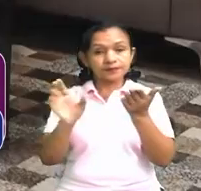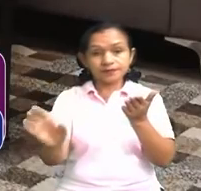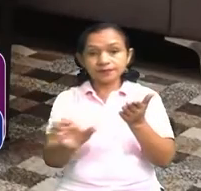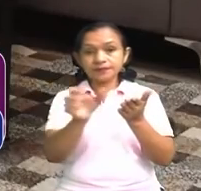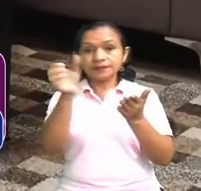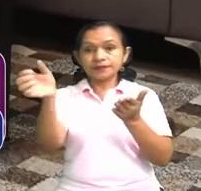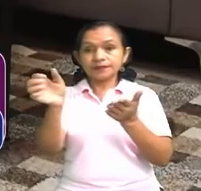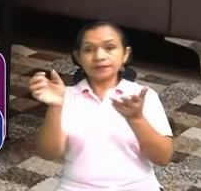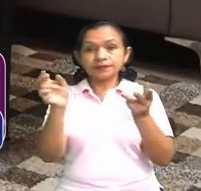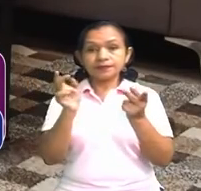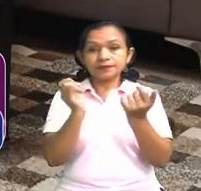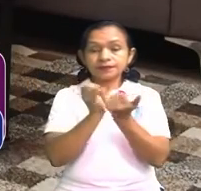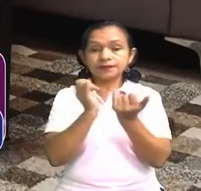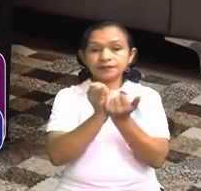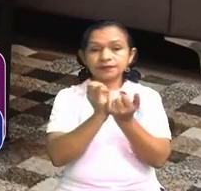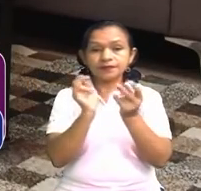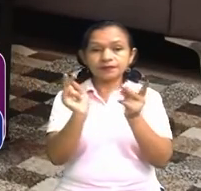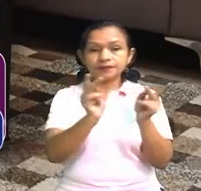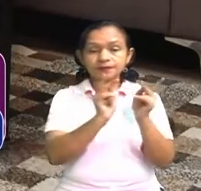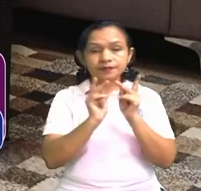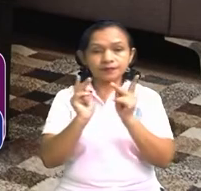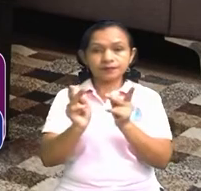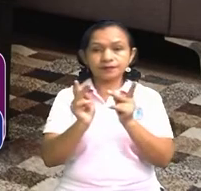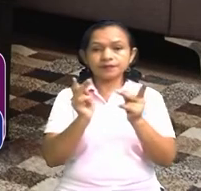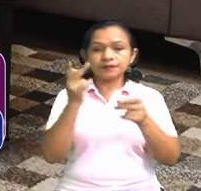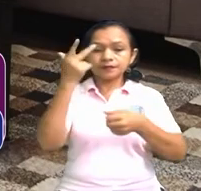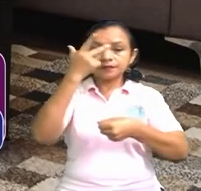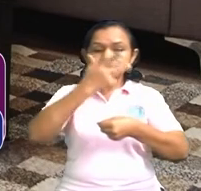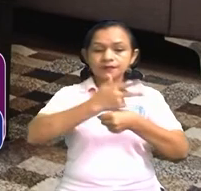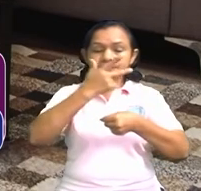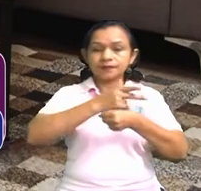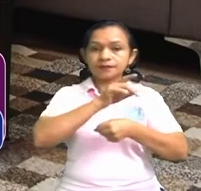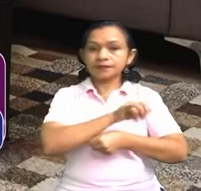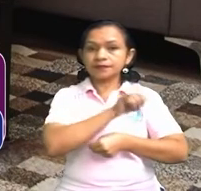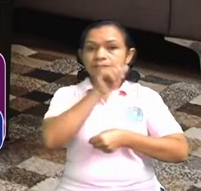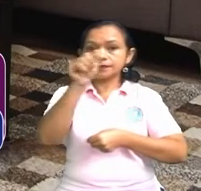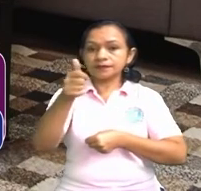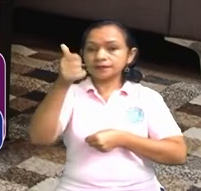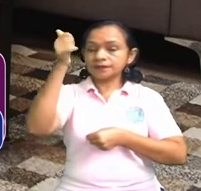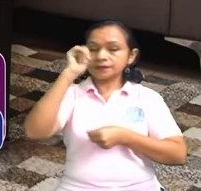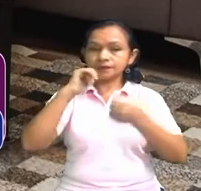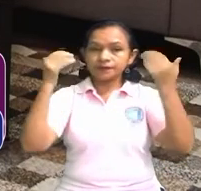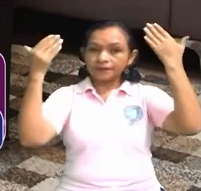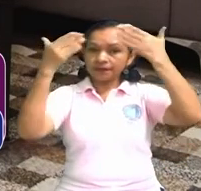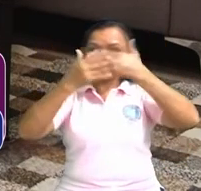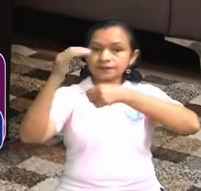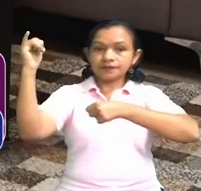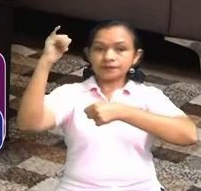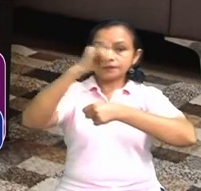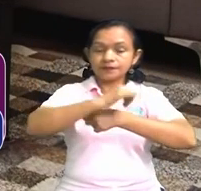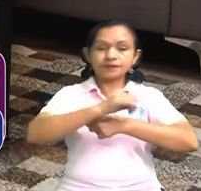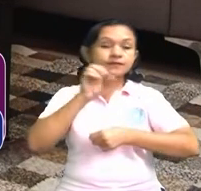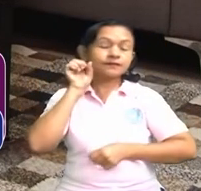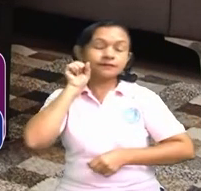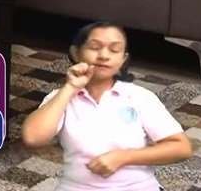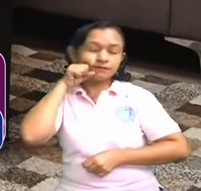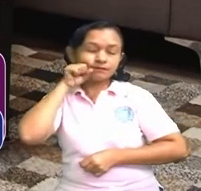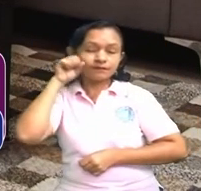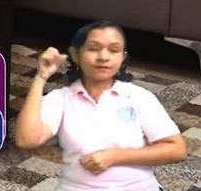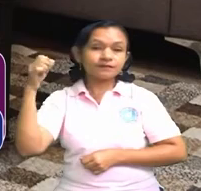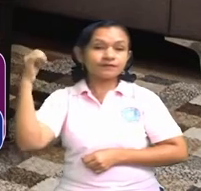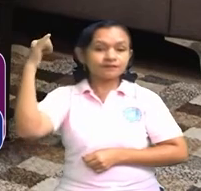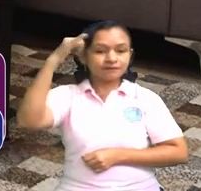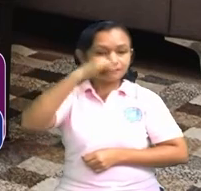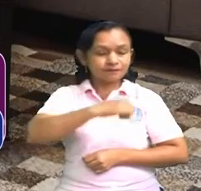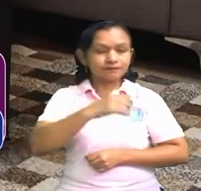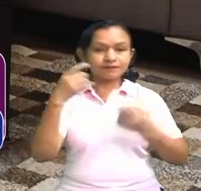Hoy están saliendo unos compañeros para Guatemala. Anoche vino un compañero de Taiwán, que, okay,